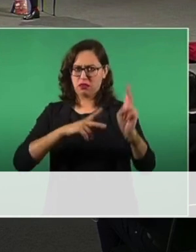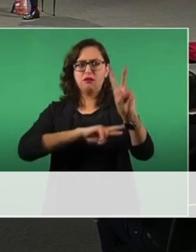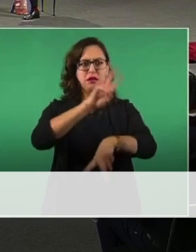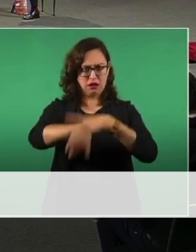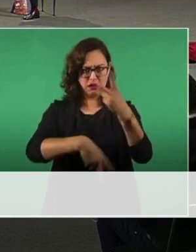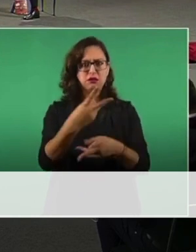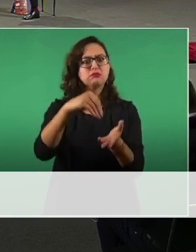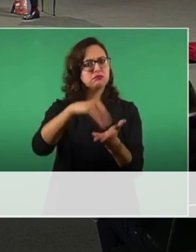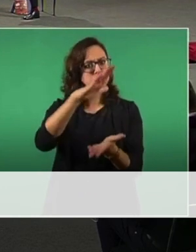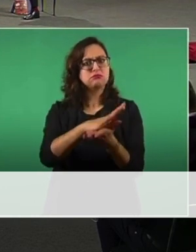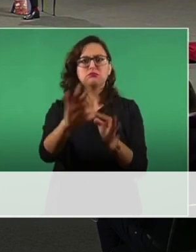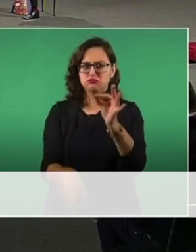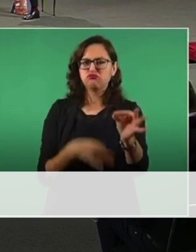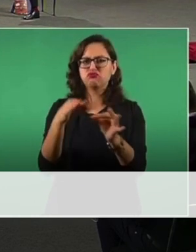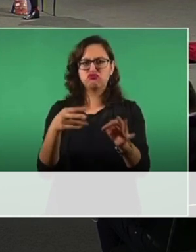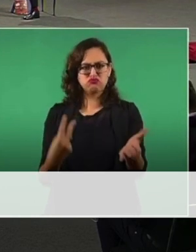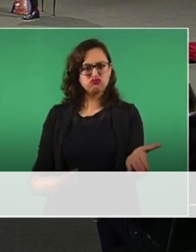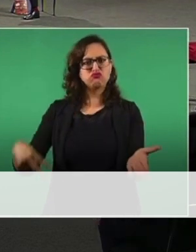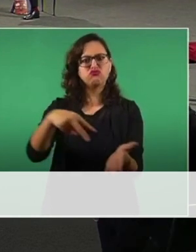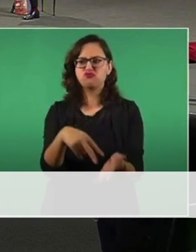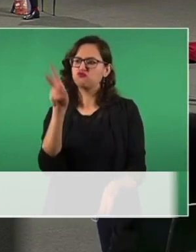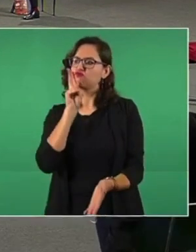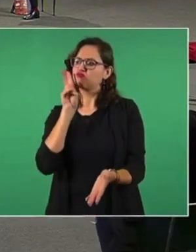y defenderse.